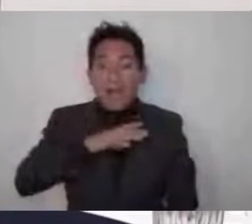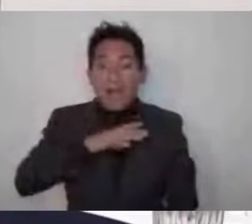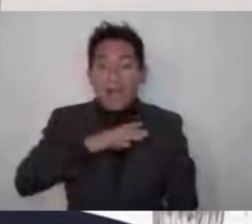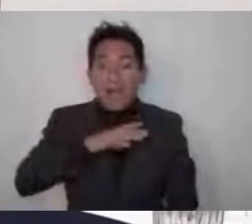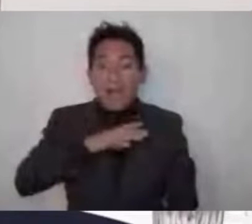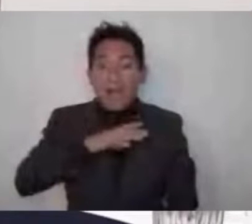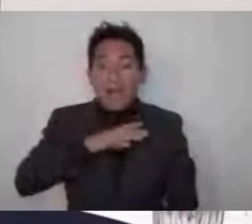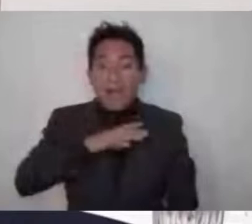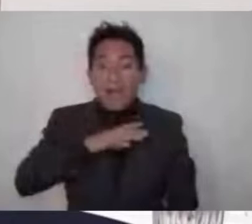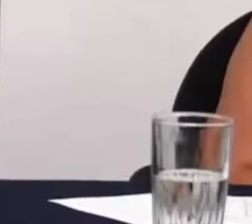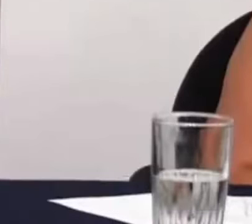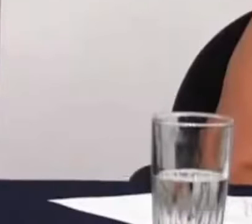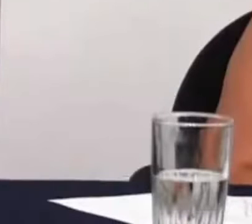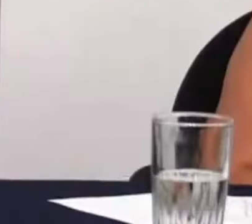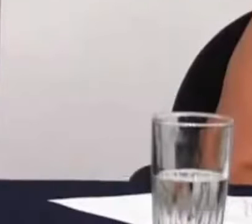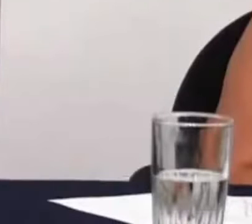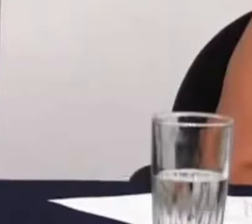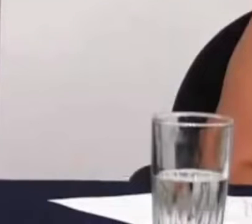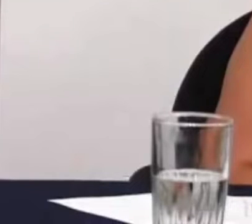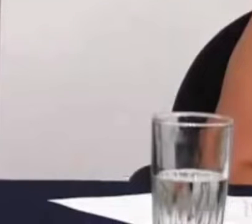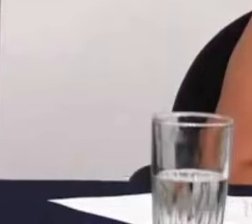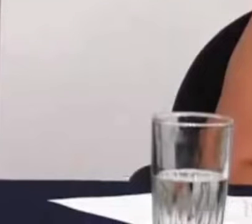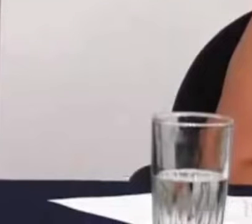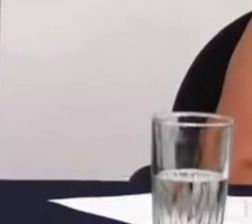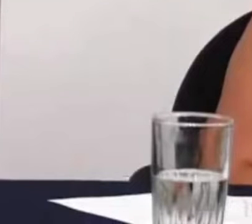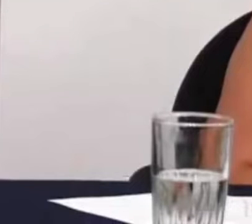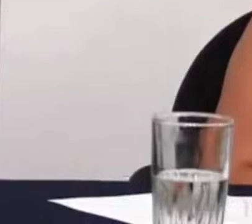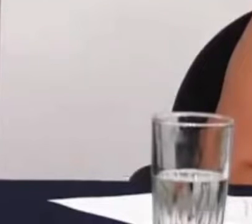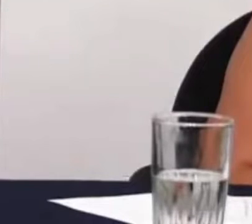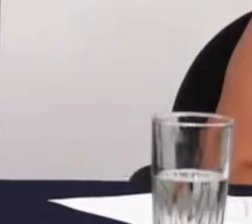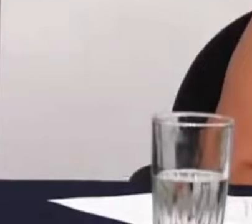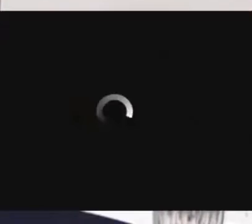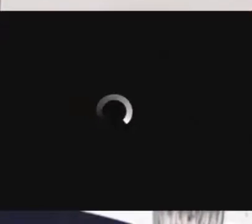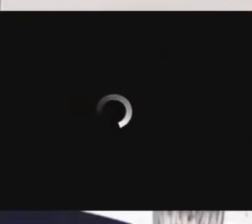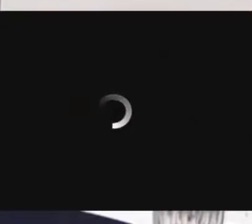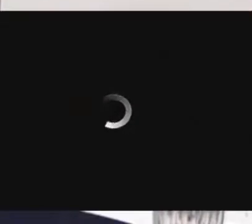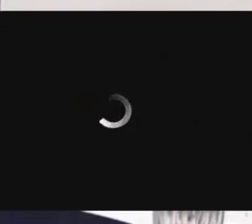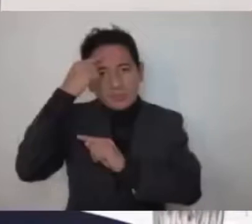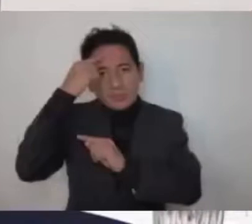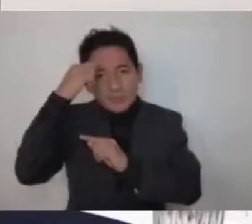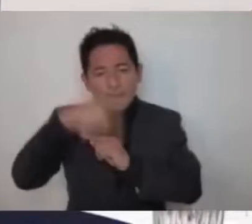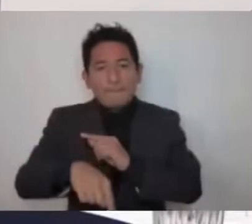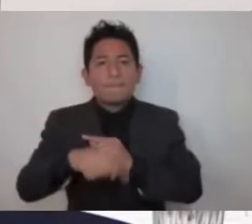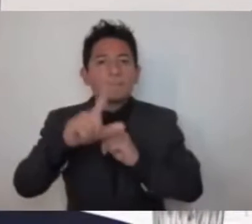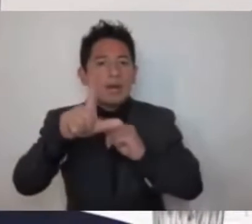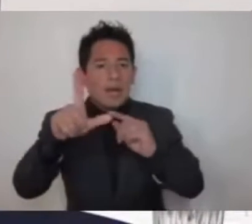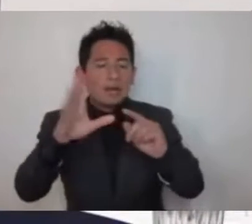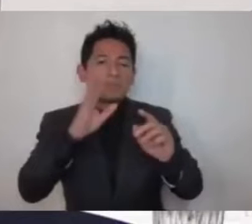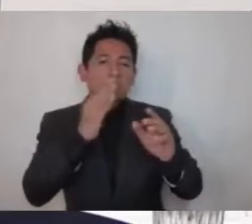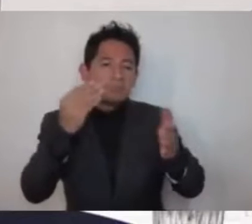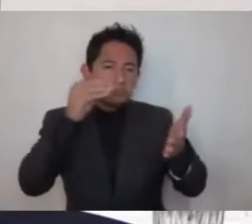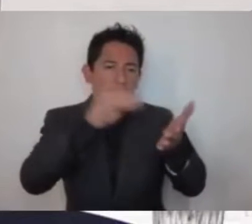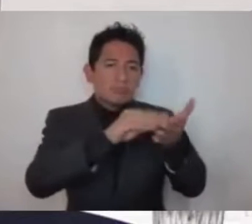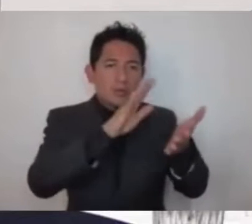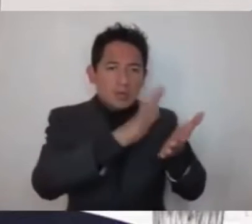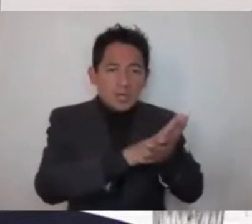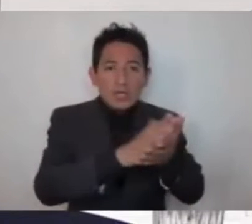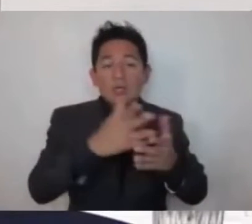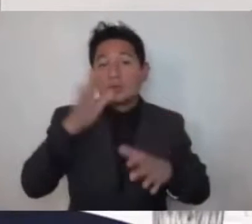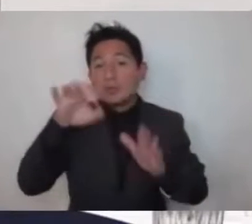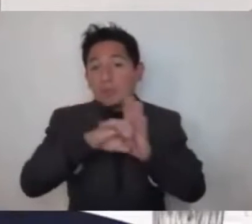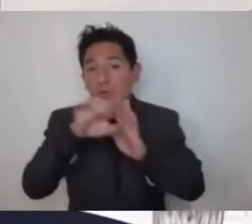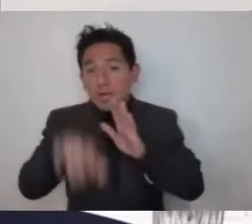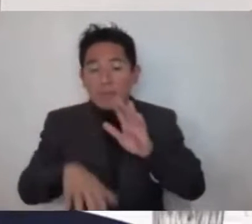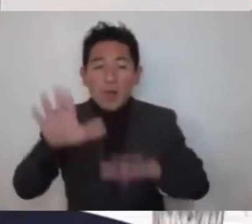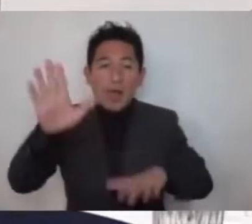defensor que ya te llegó alguien que te dice que tardaron 5 horas entre que lo detuvieron y que